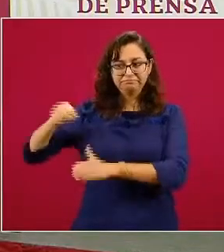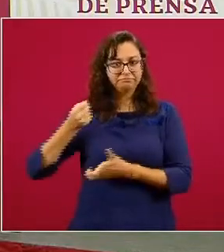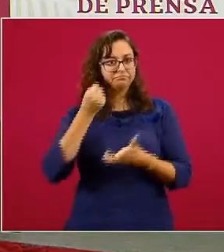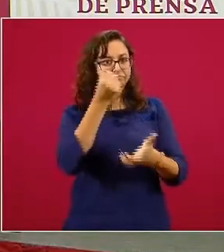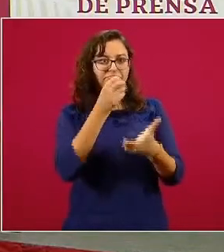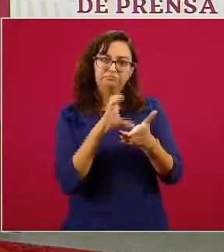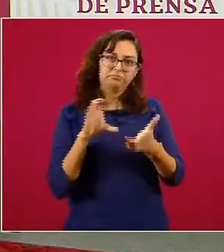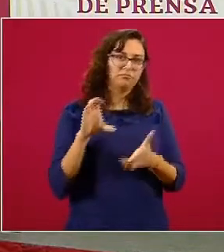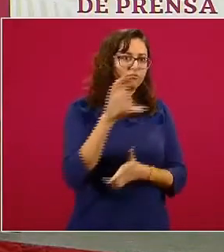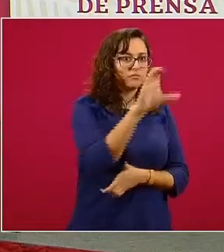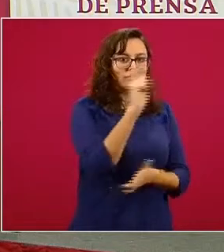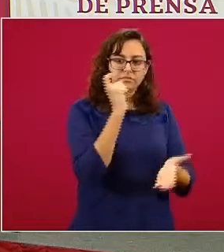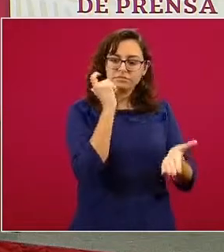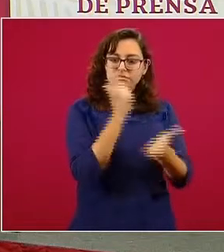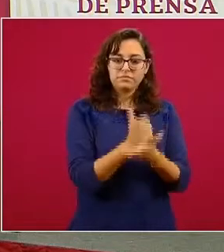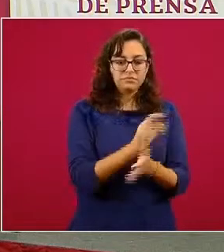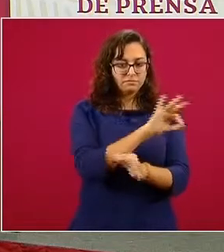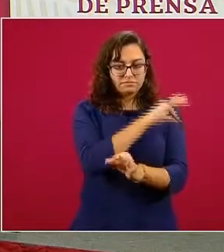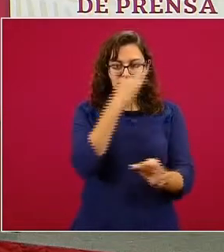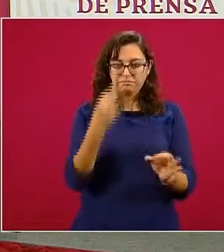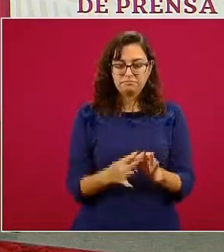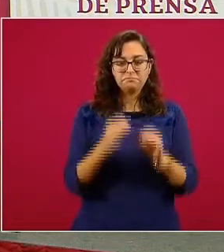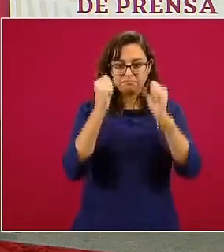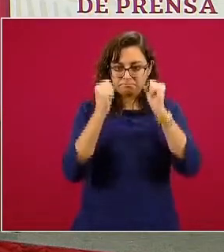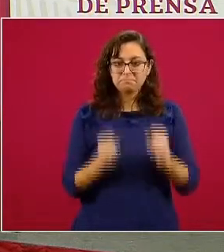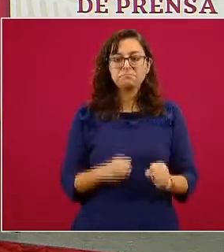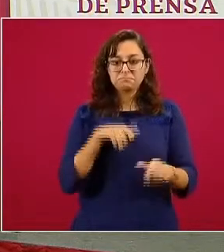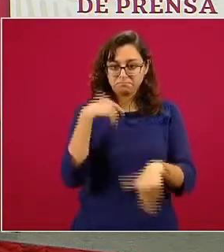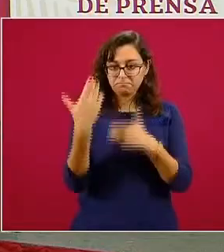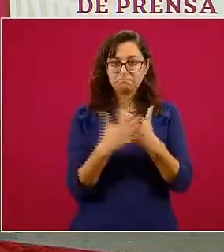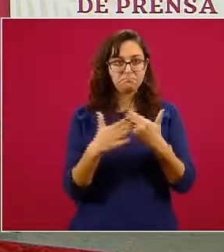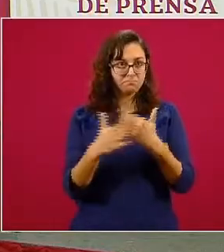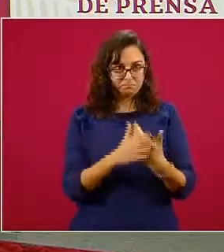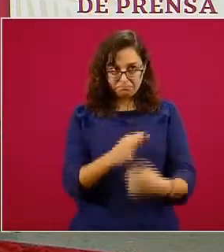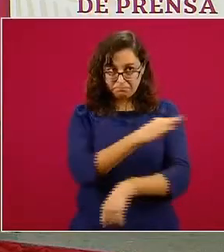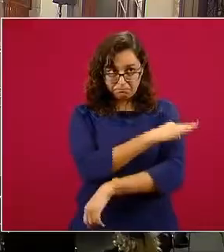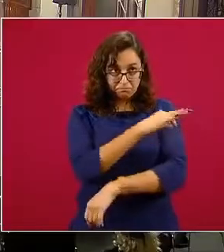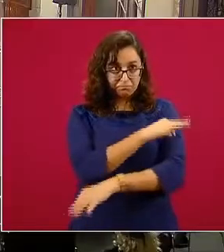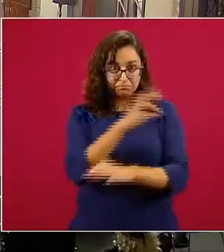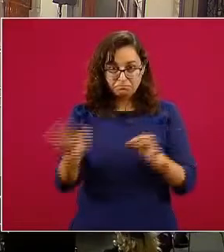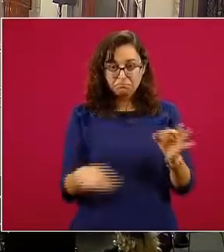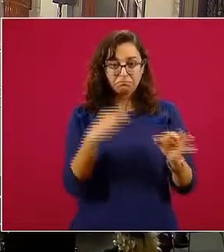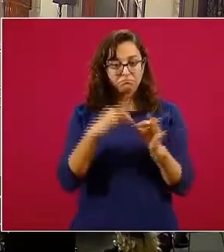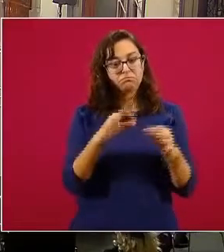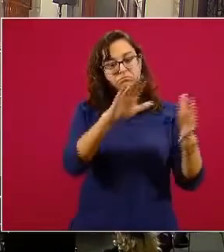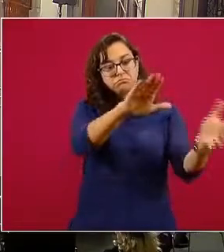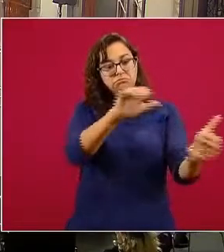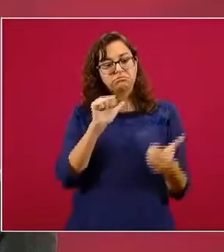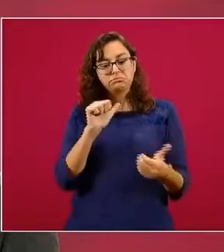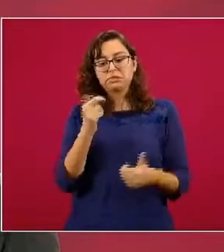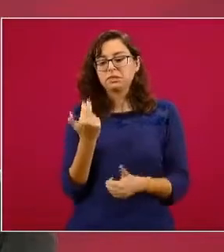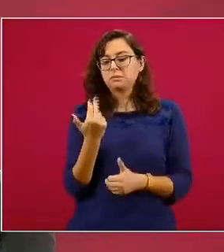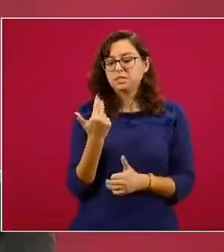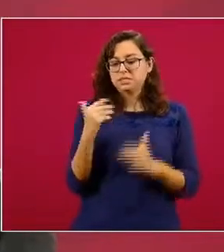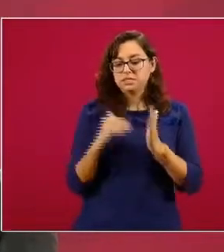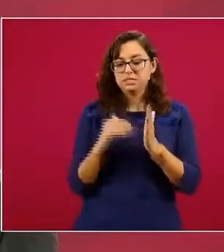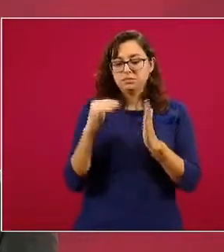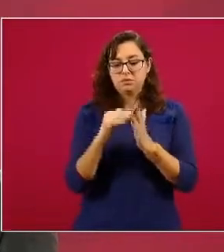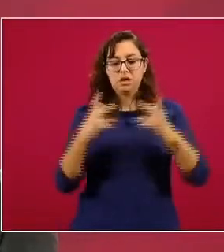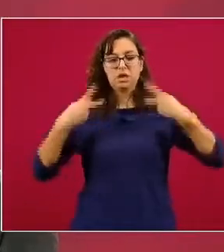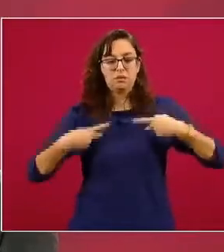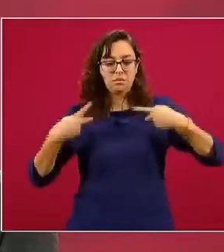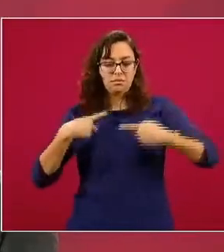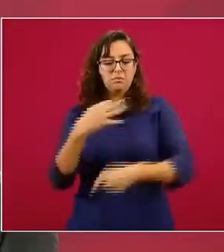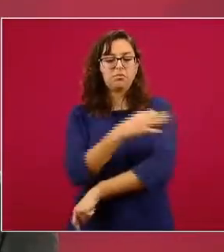pagó y está garantizado, por lo tanto, el acceso de México a 25 millones de personas